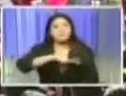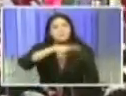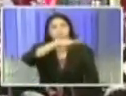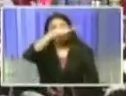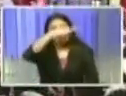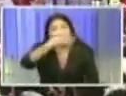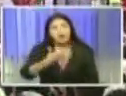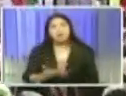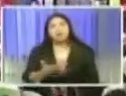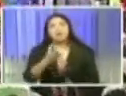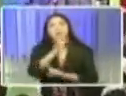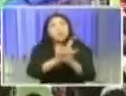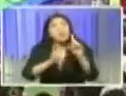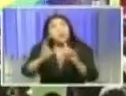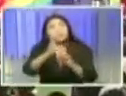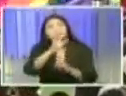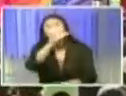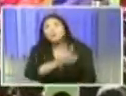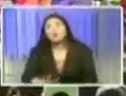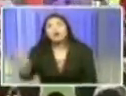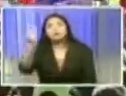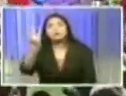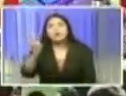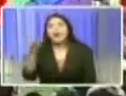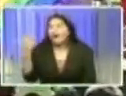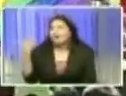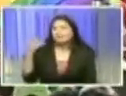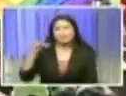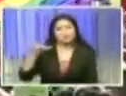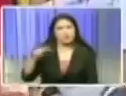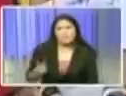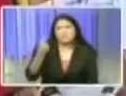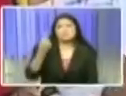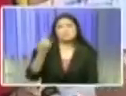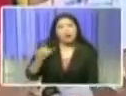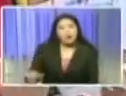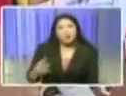espirituales, la cultura nacional, nunca antes.